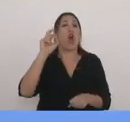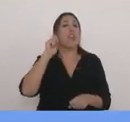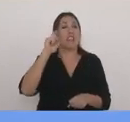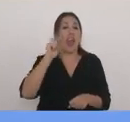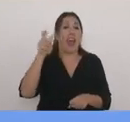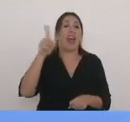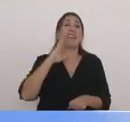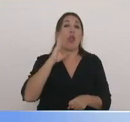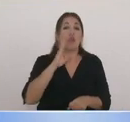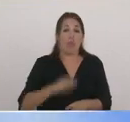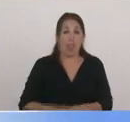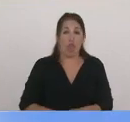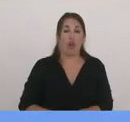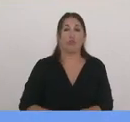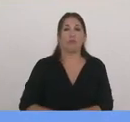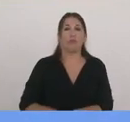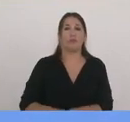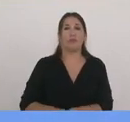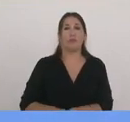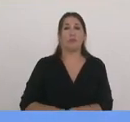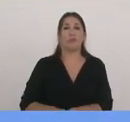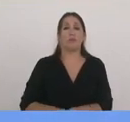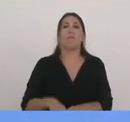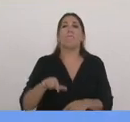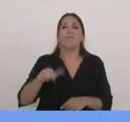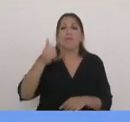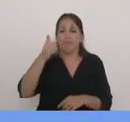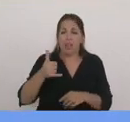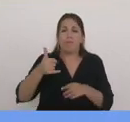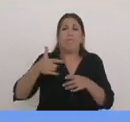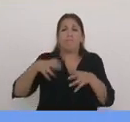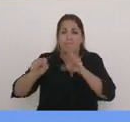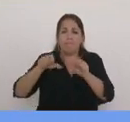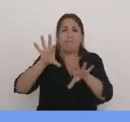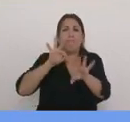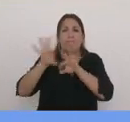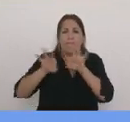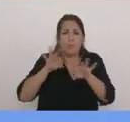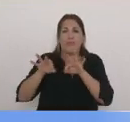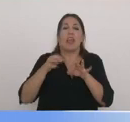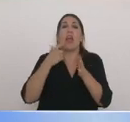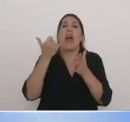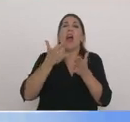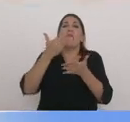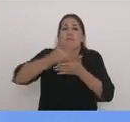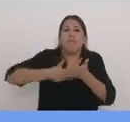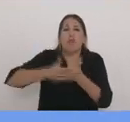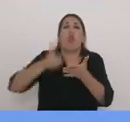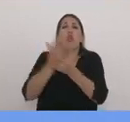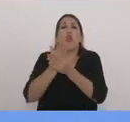Estados Unidos, que desclasificaron documentos de los genocidas, ellos